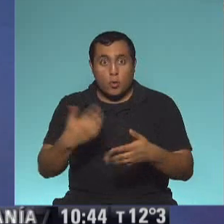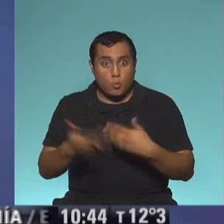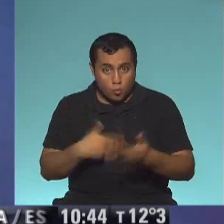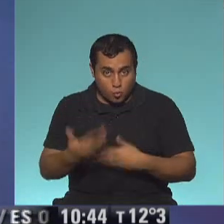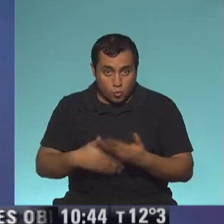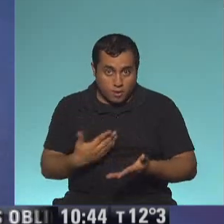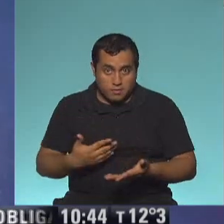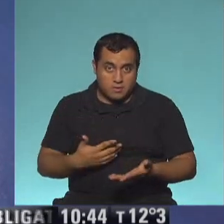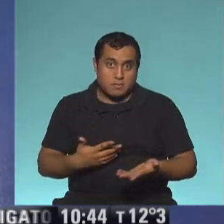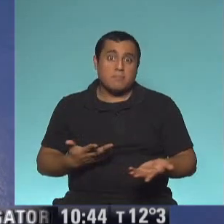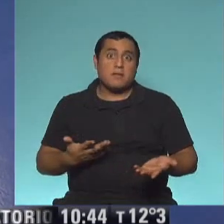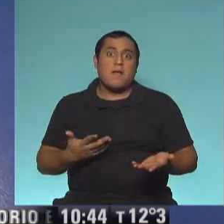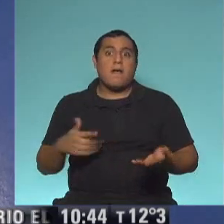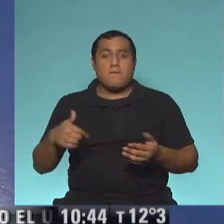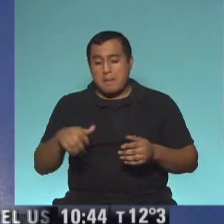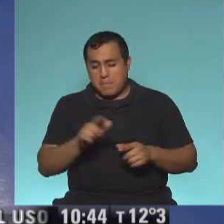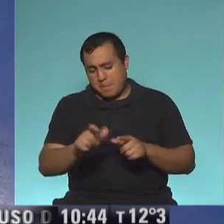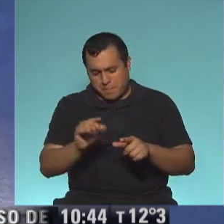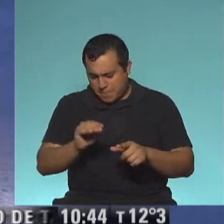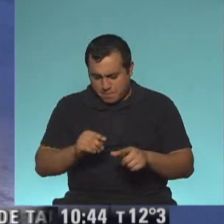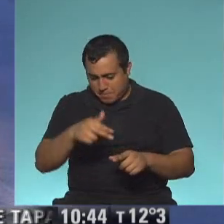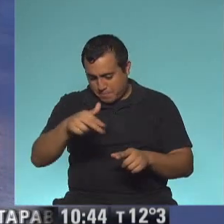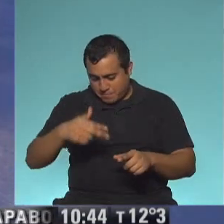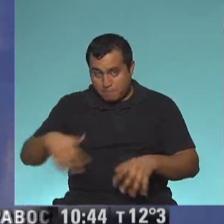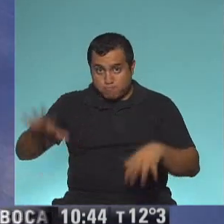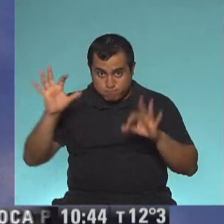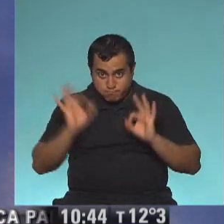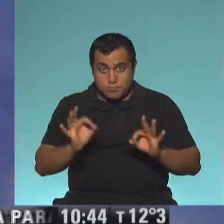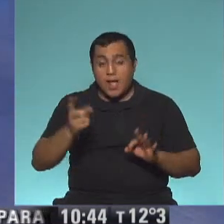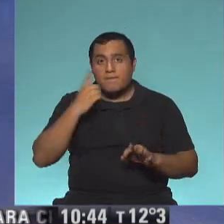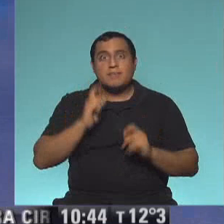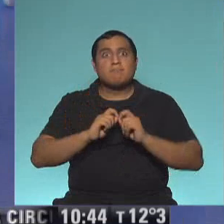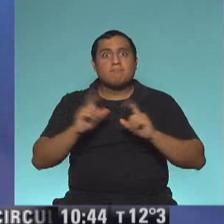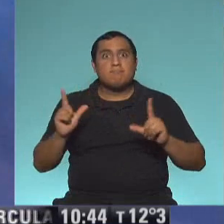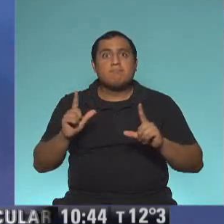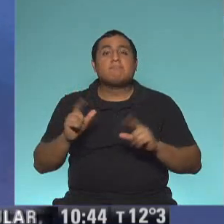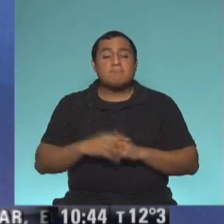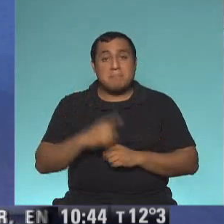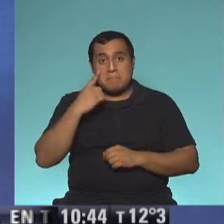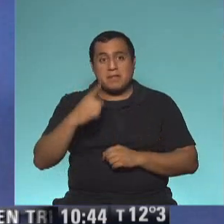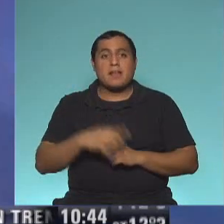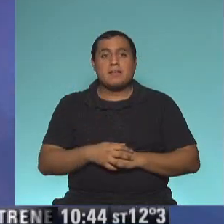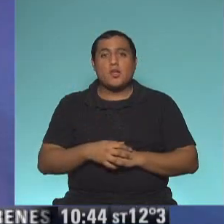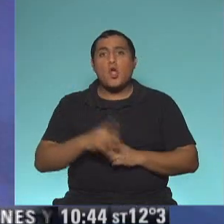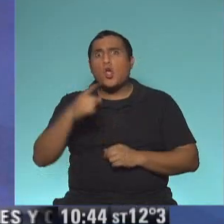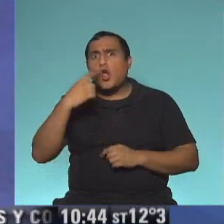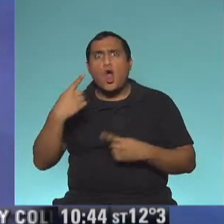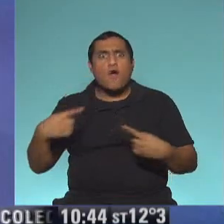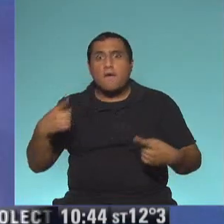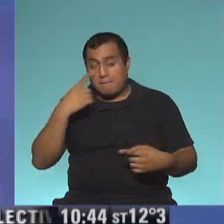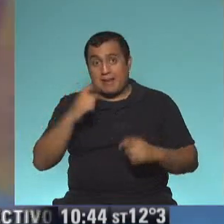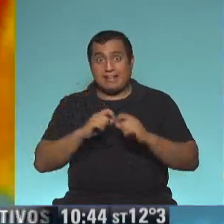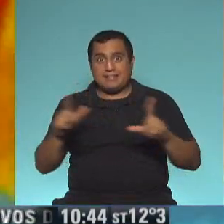Ernesto, porque ya vamos a completar todo nuestro mural seguramente, nos quedamos viendo zapa zapa. Mira, vienen los colores. ¡Colores al